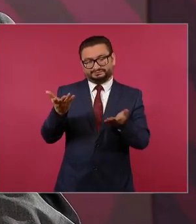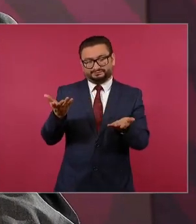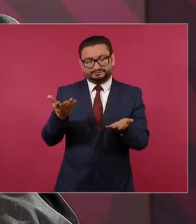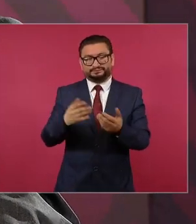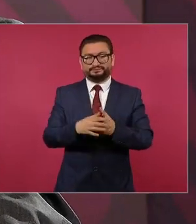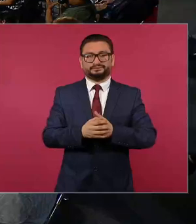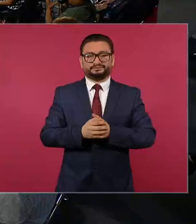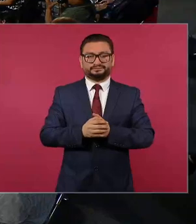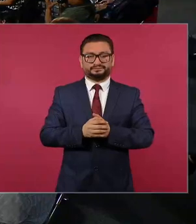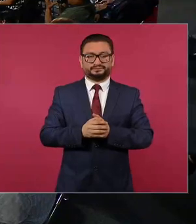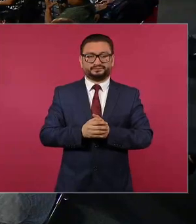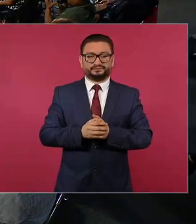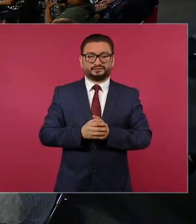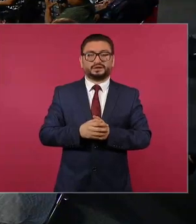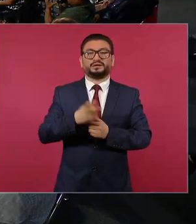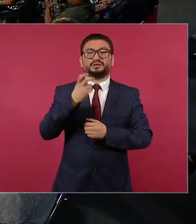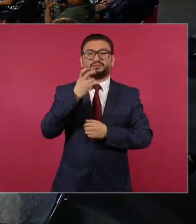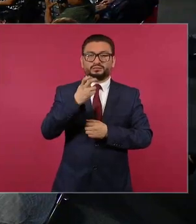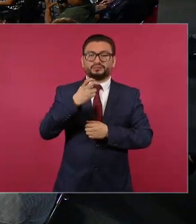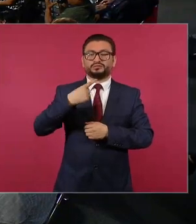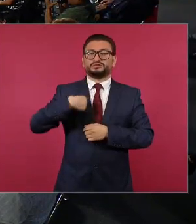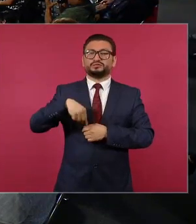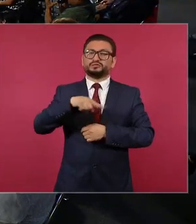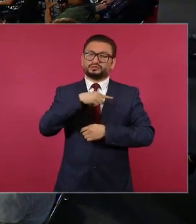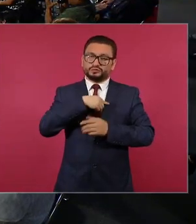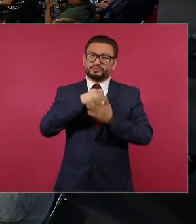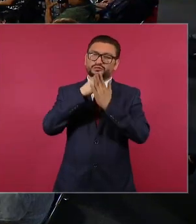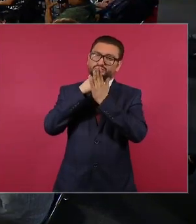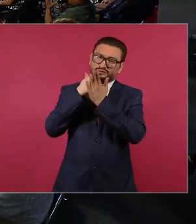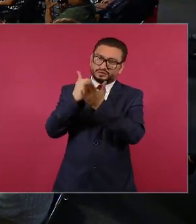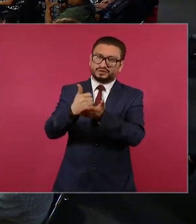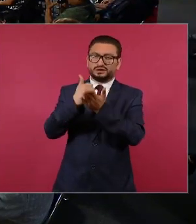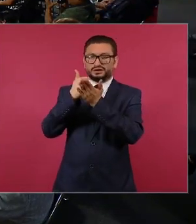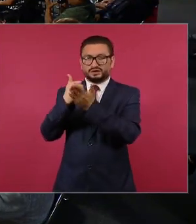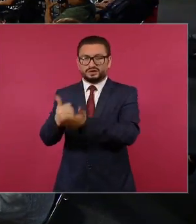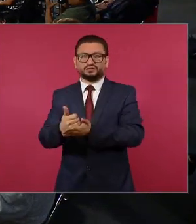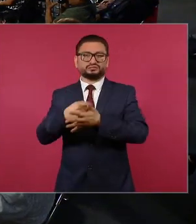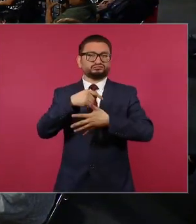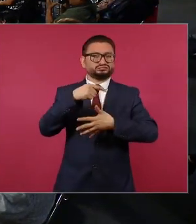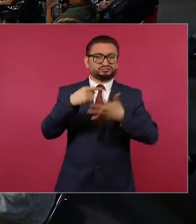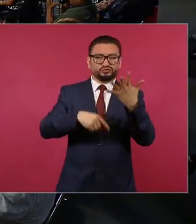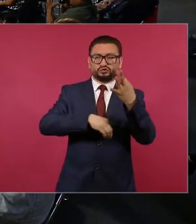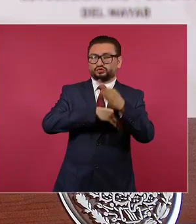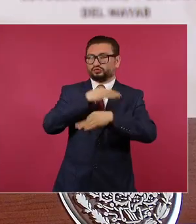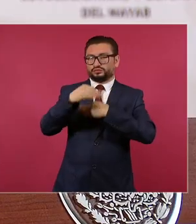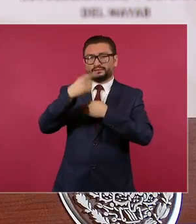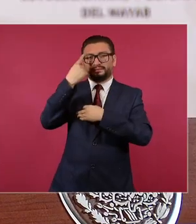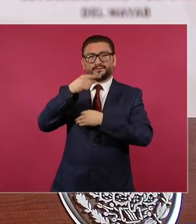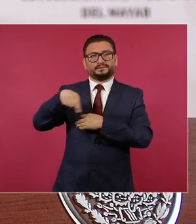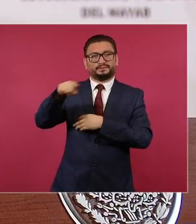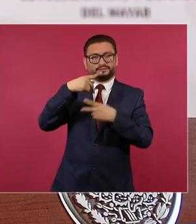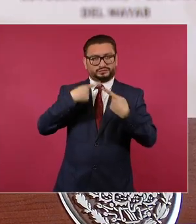y hemos estado ayudando en todo a los trabajadores,